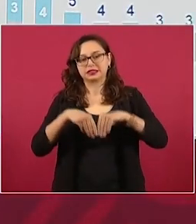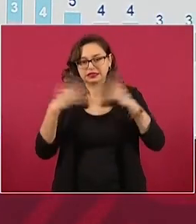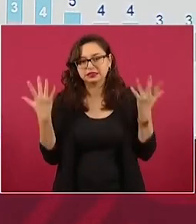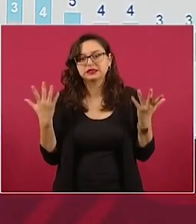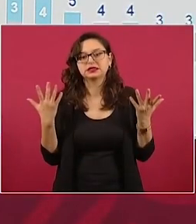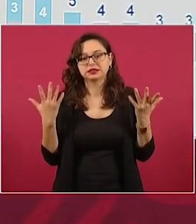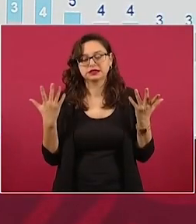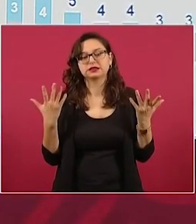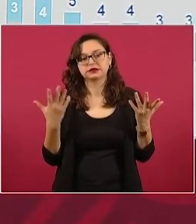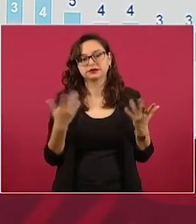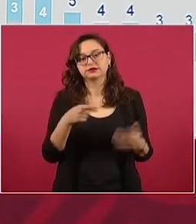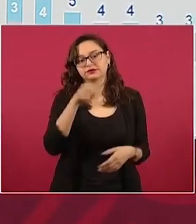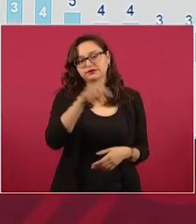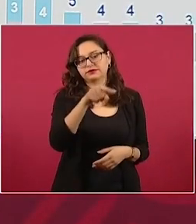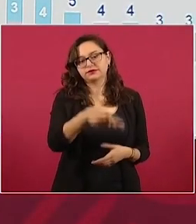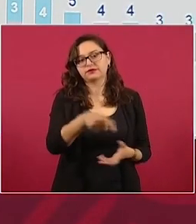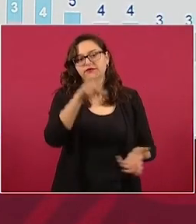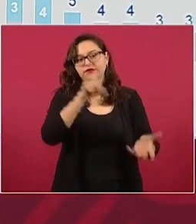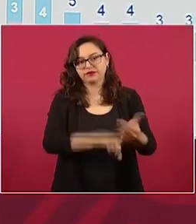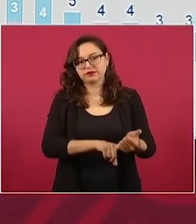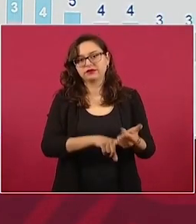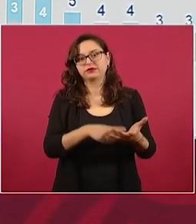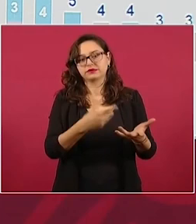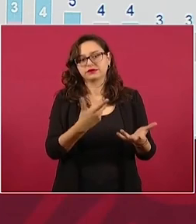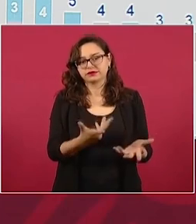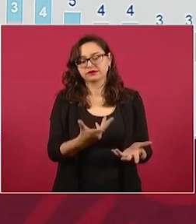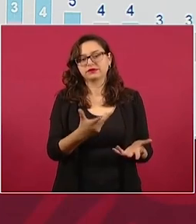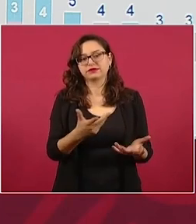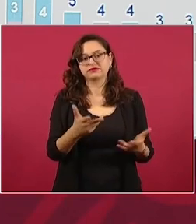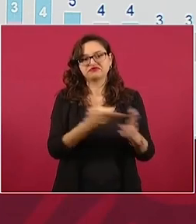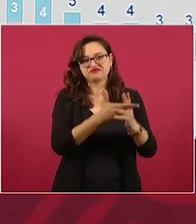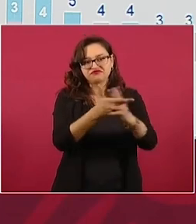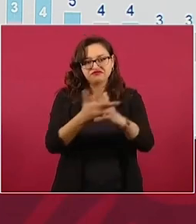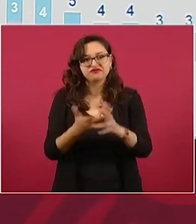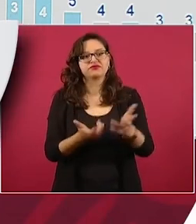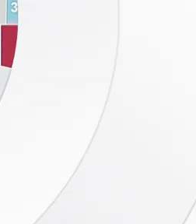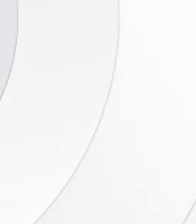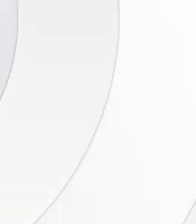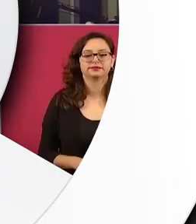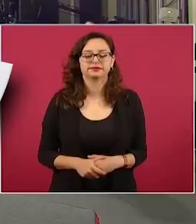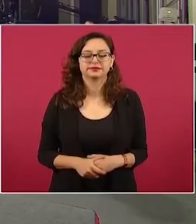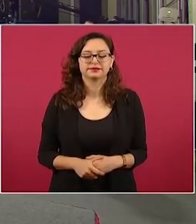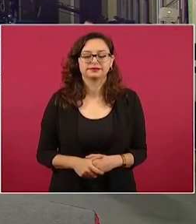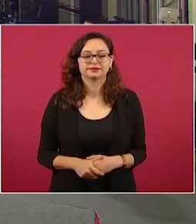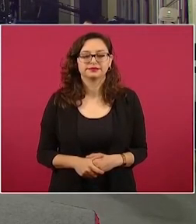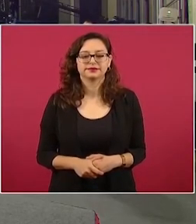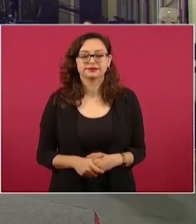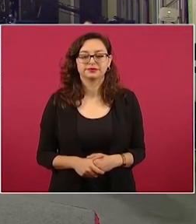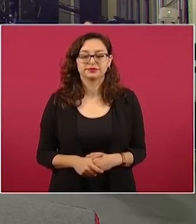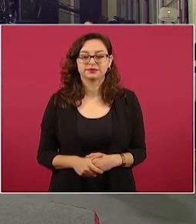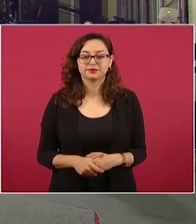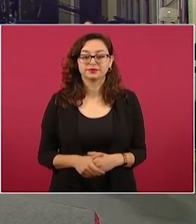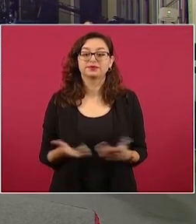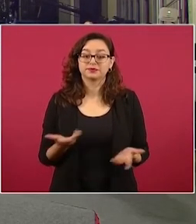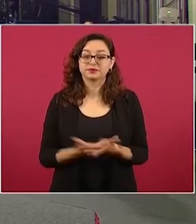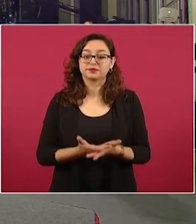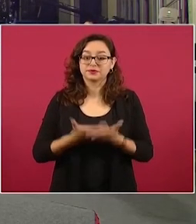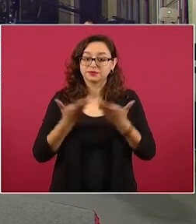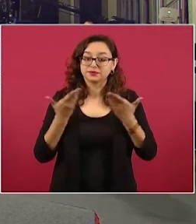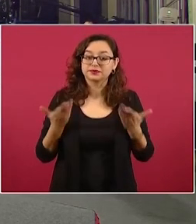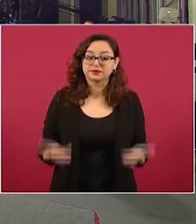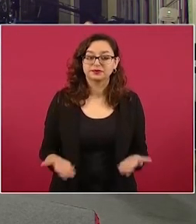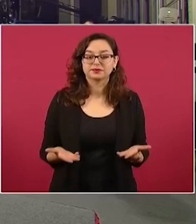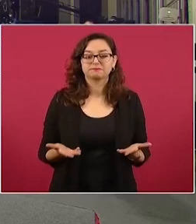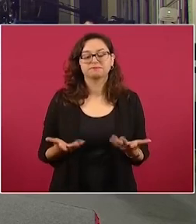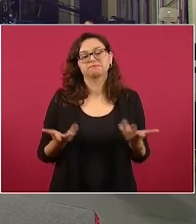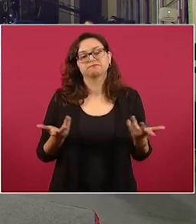llevaron a cabo estas acciones, de hacer también propaganda. Para presentarles